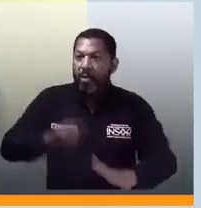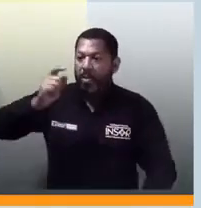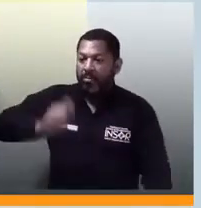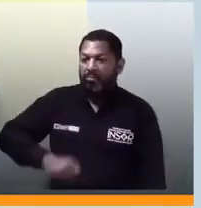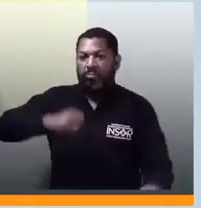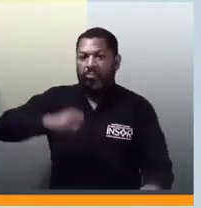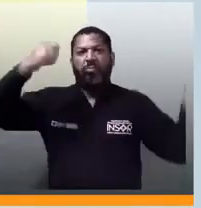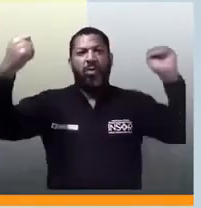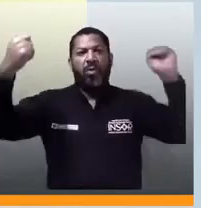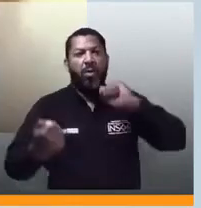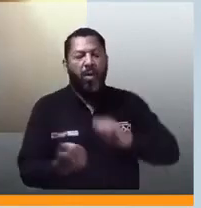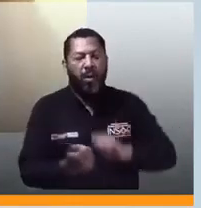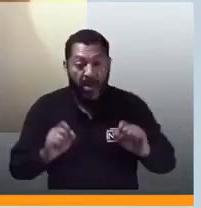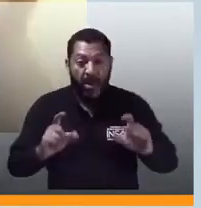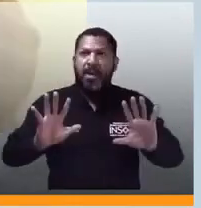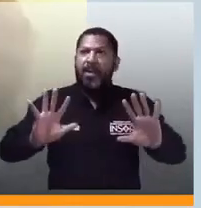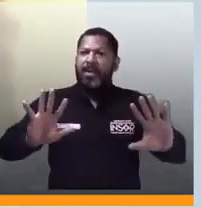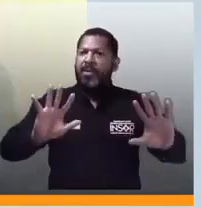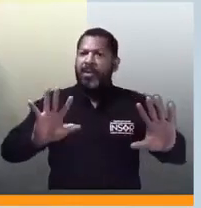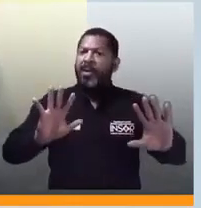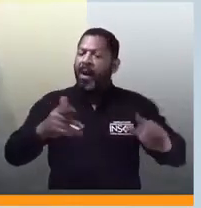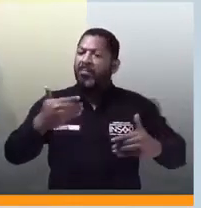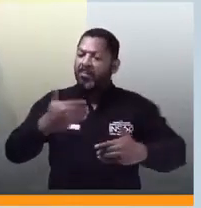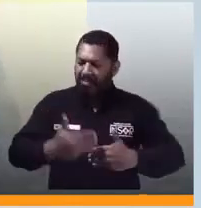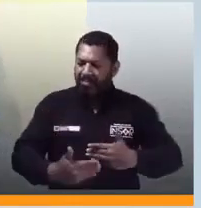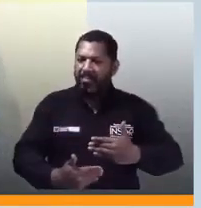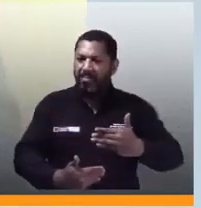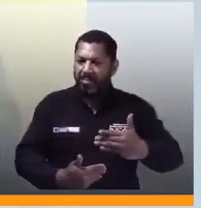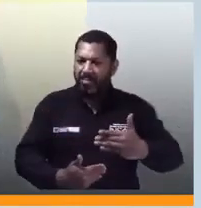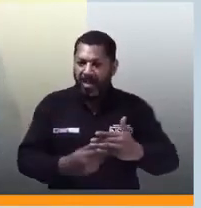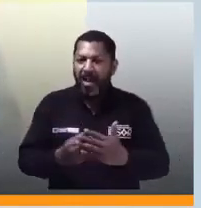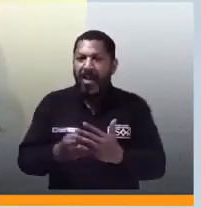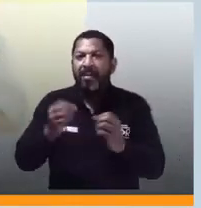de la noche a la mañana, sino un eje polémico